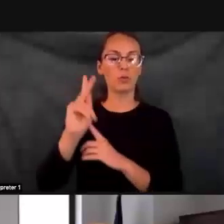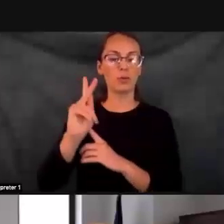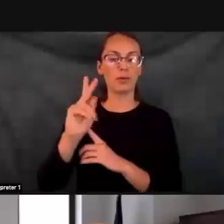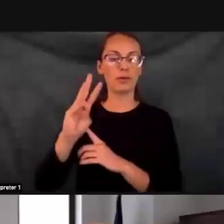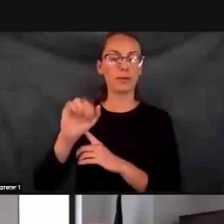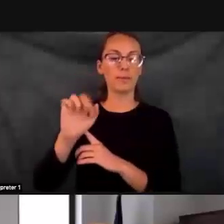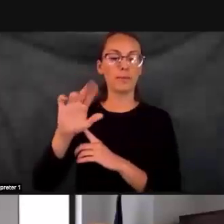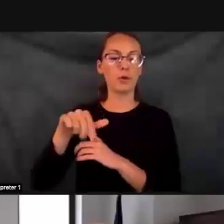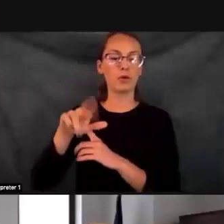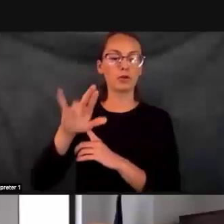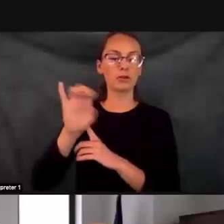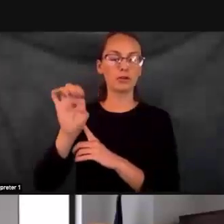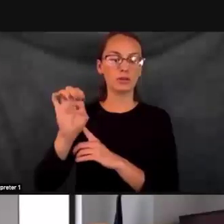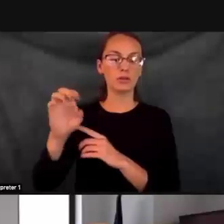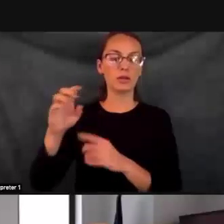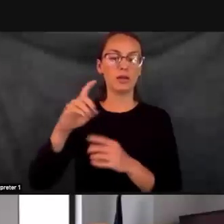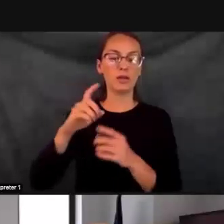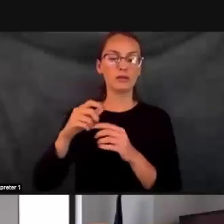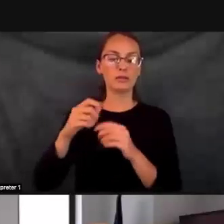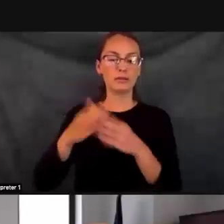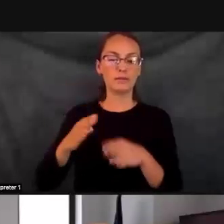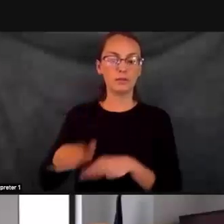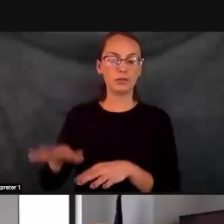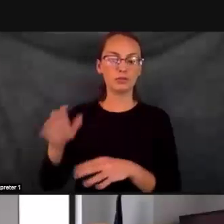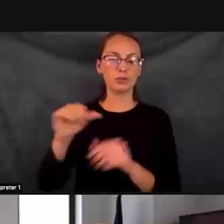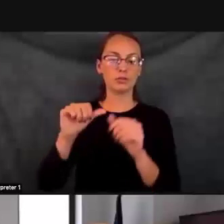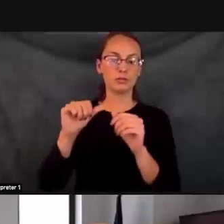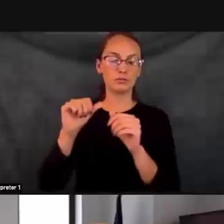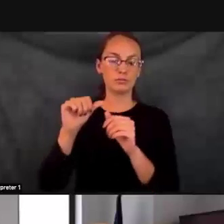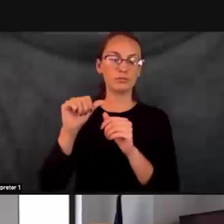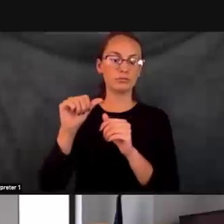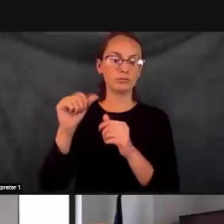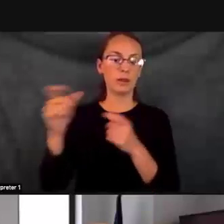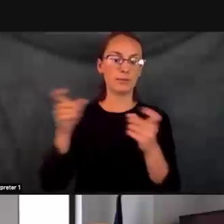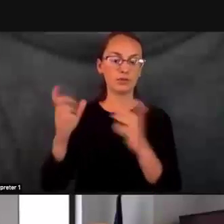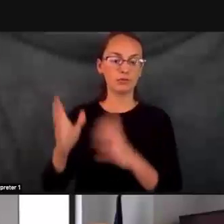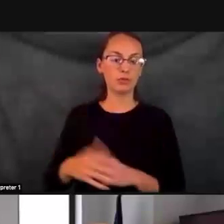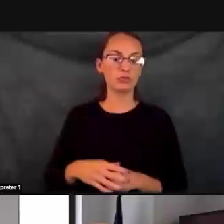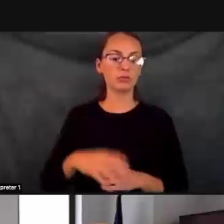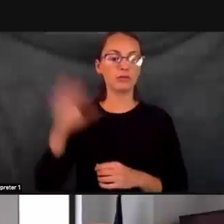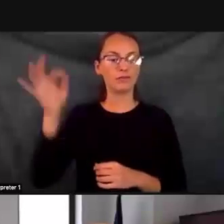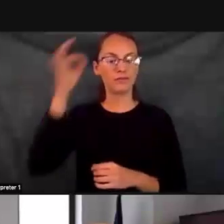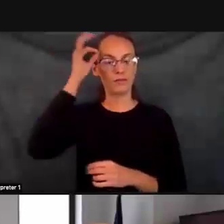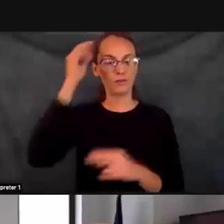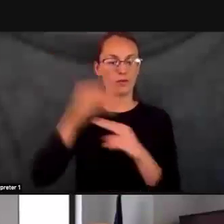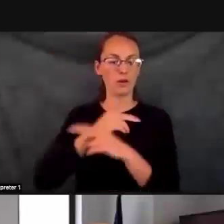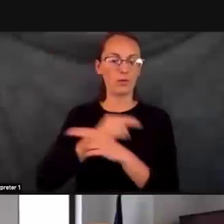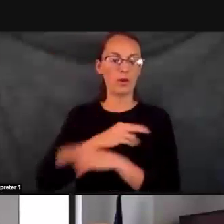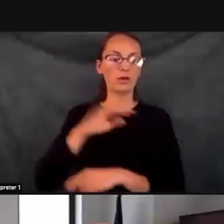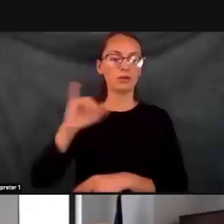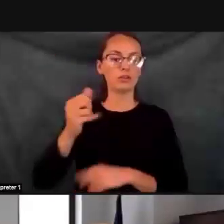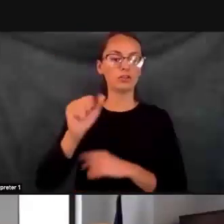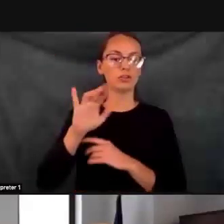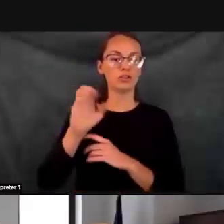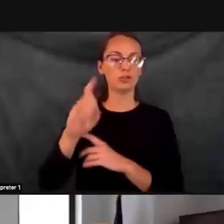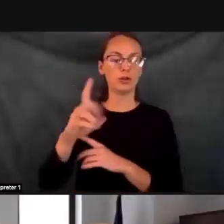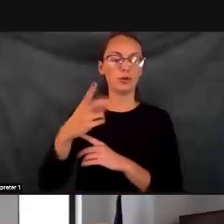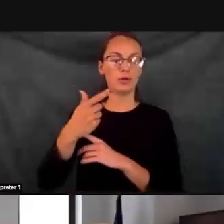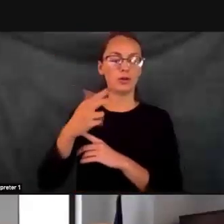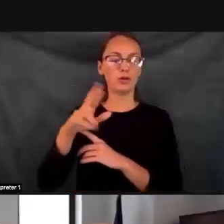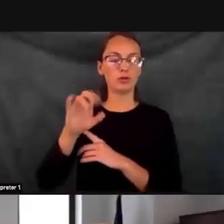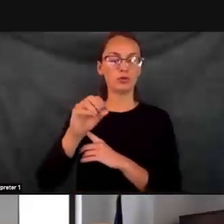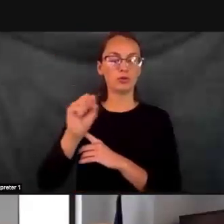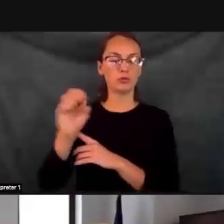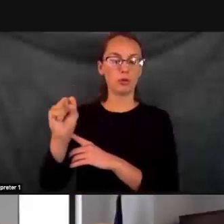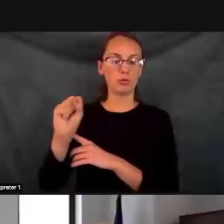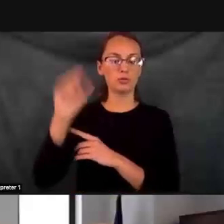de la División de la Administración Federal de Carreteras. Jared Gross, ingeniero también de la Administración Federal.